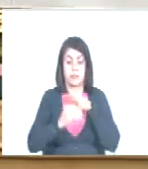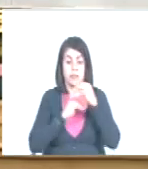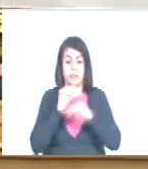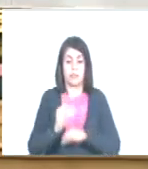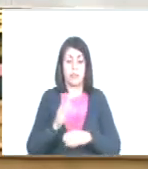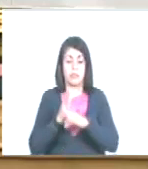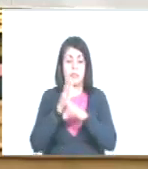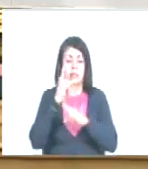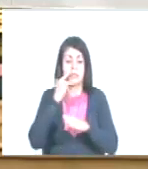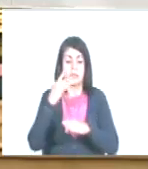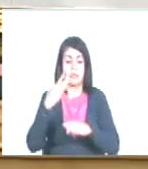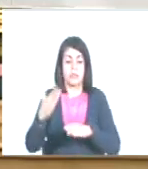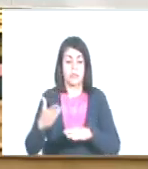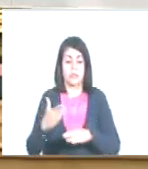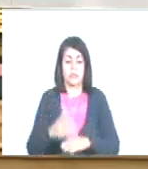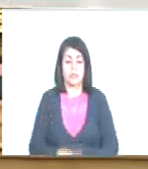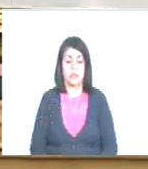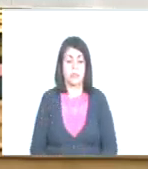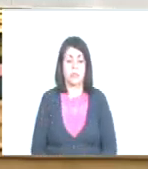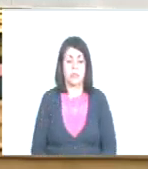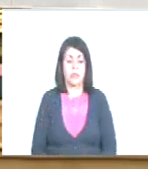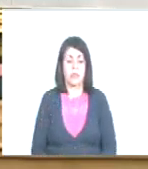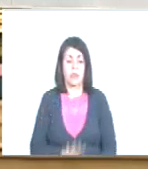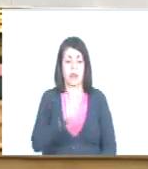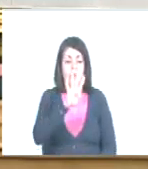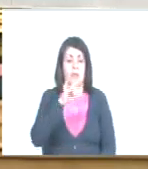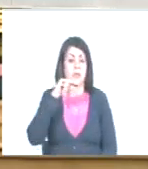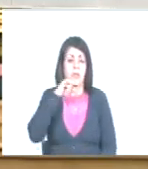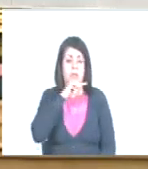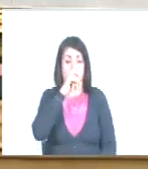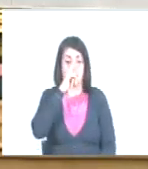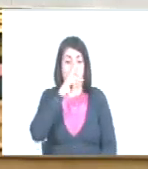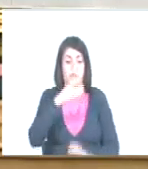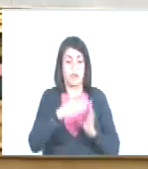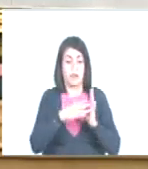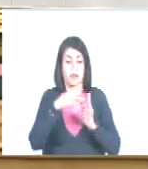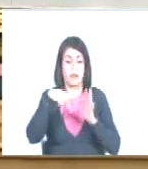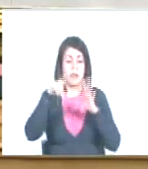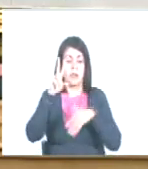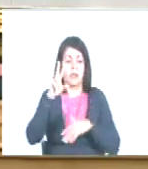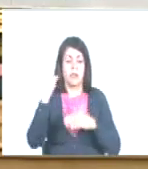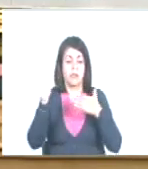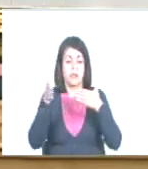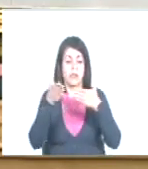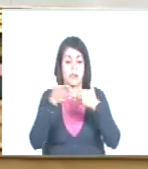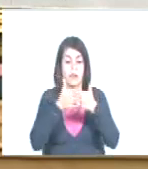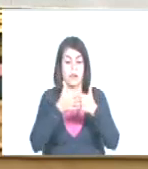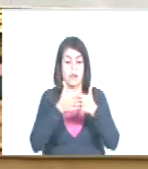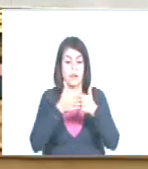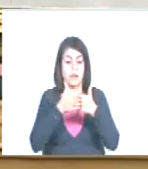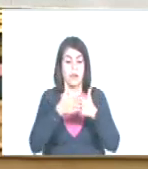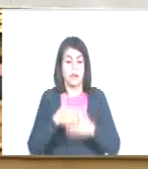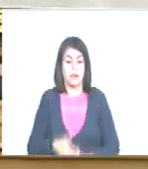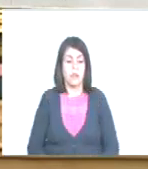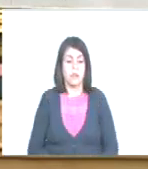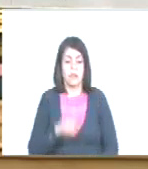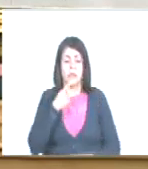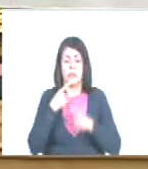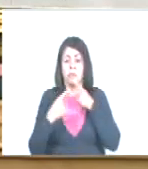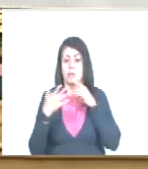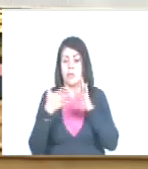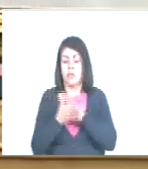batalla cotidiana. Está como ese 4 de octubre del año 2012, cerrando campaña y